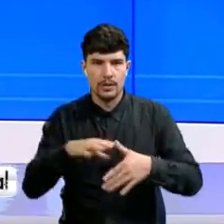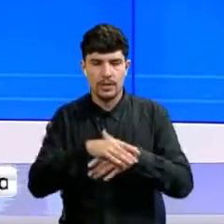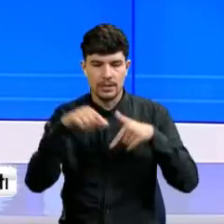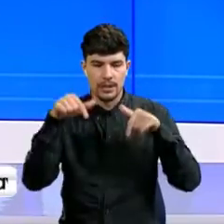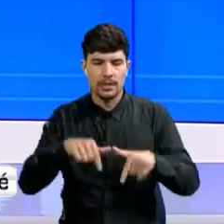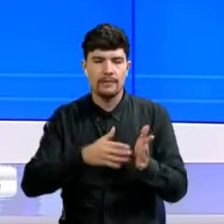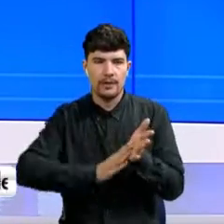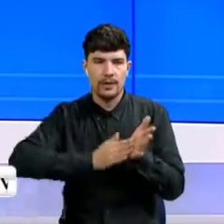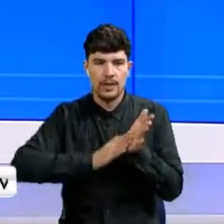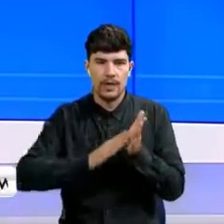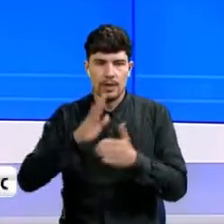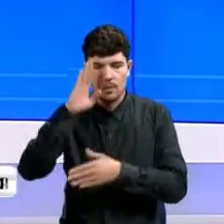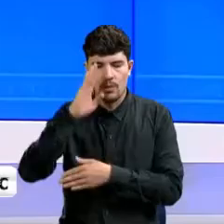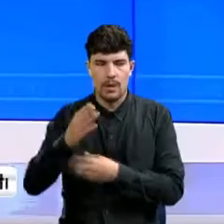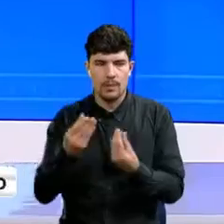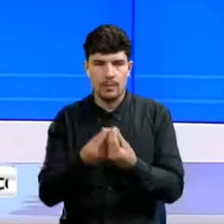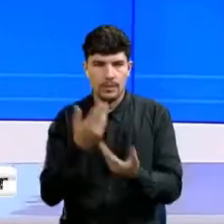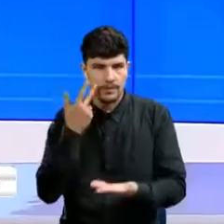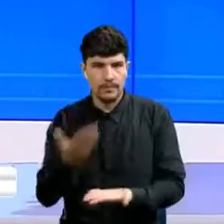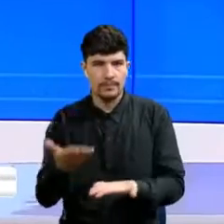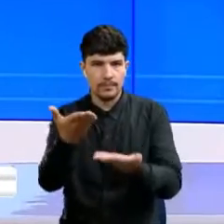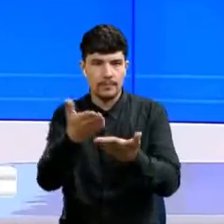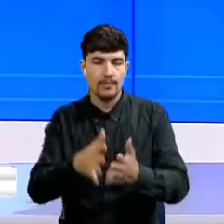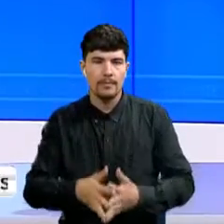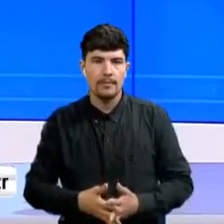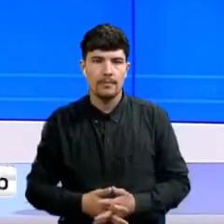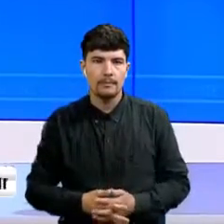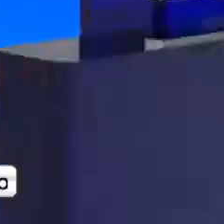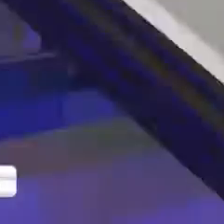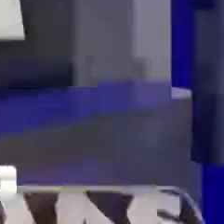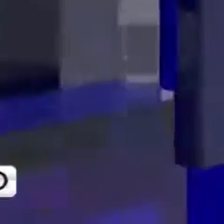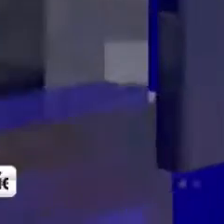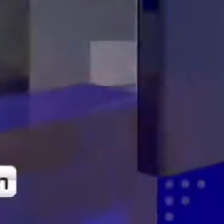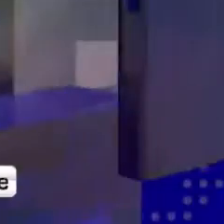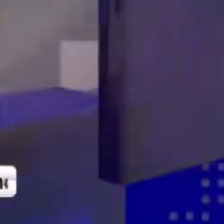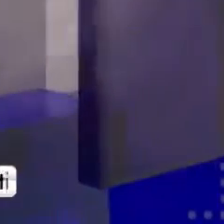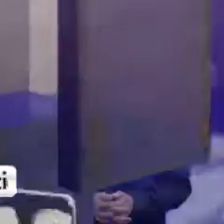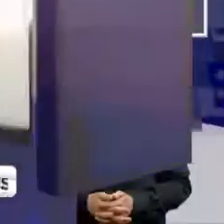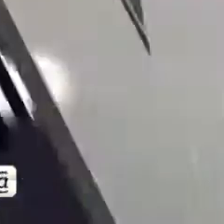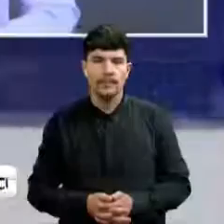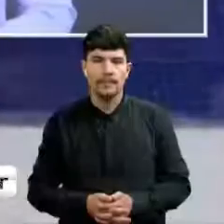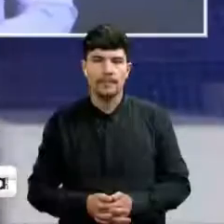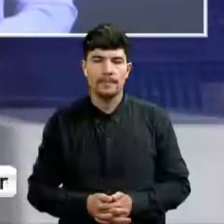Blanca. María Ángel, la saludamos nuevamente. Muy buenas tardes y adelante con toda la información.